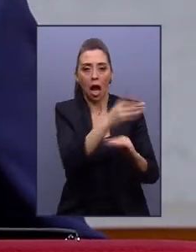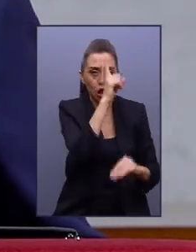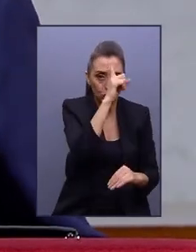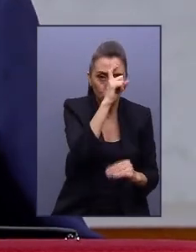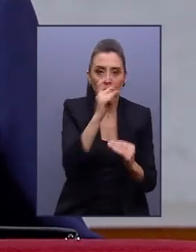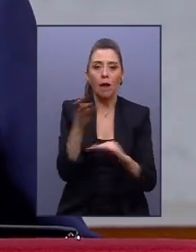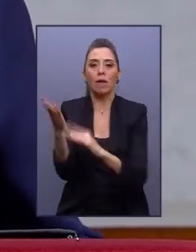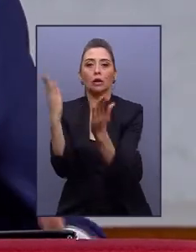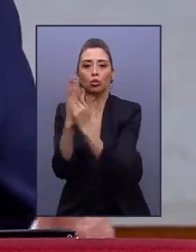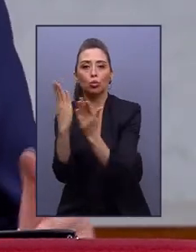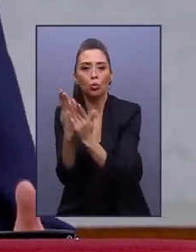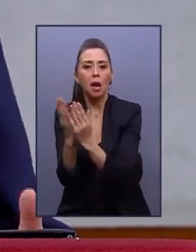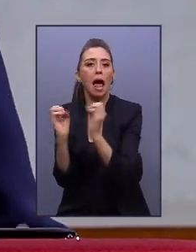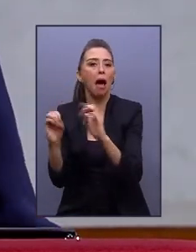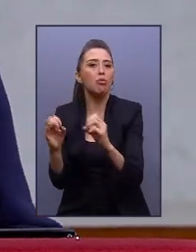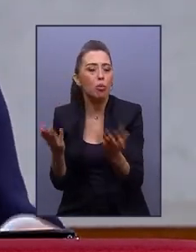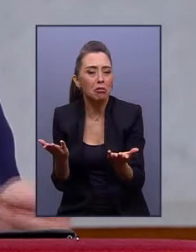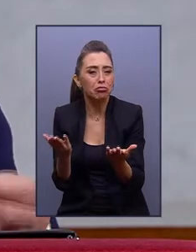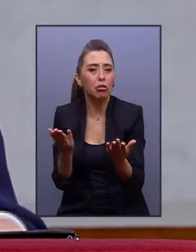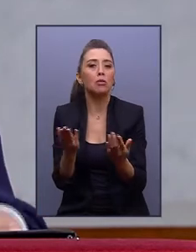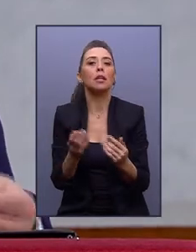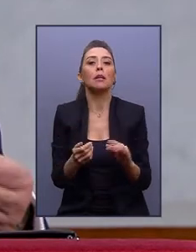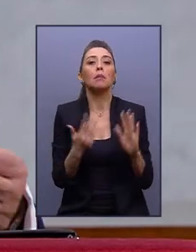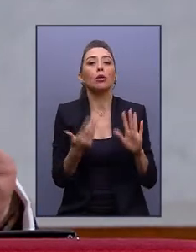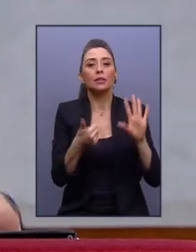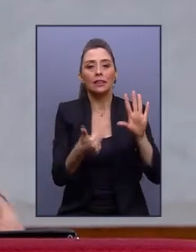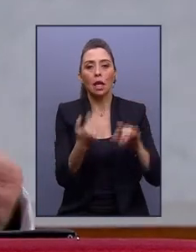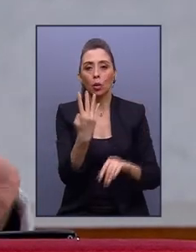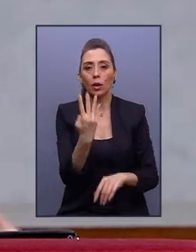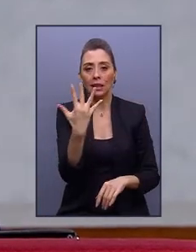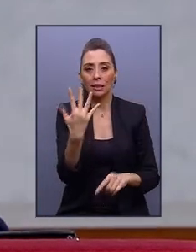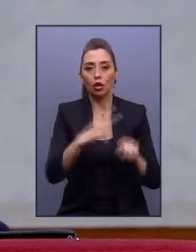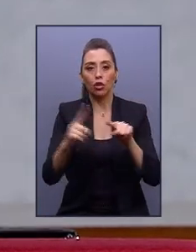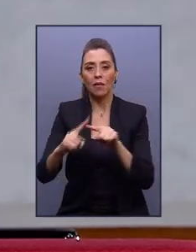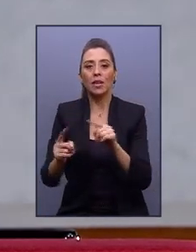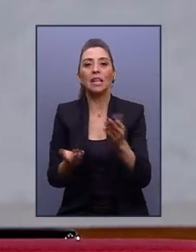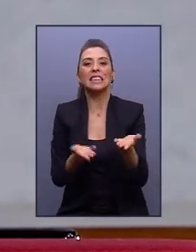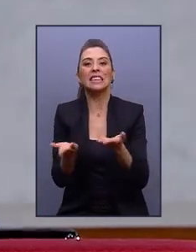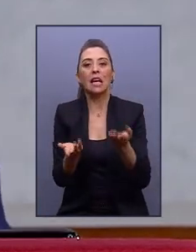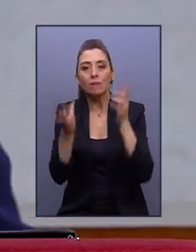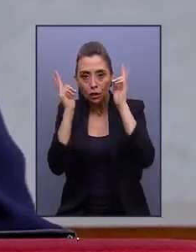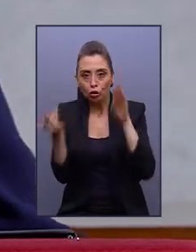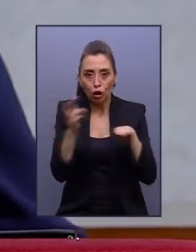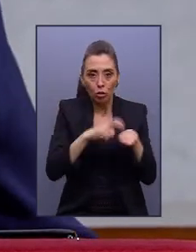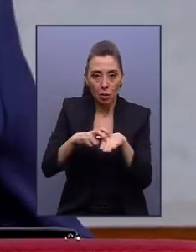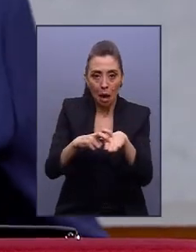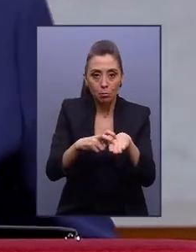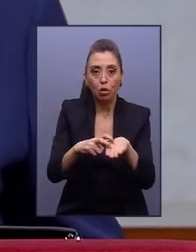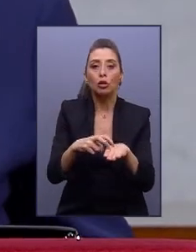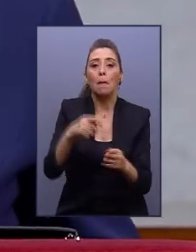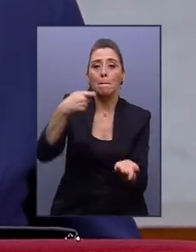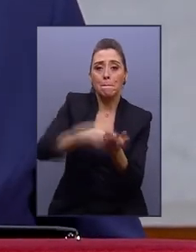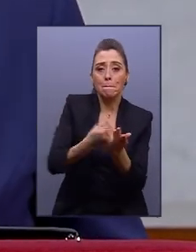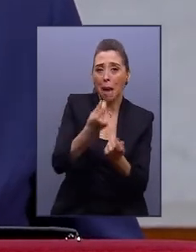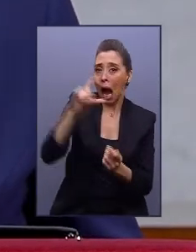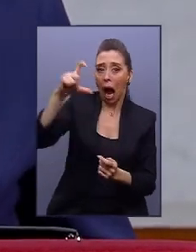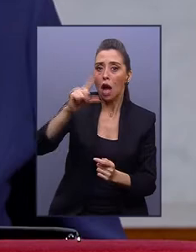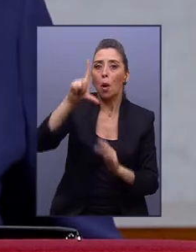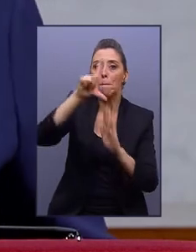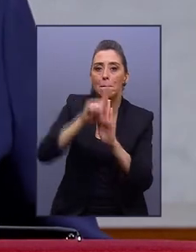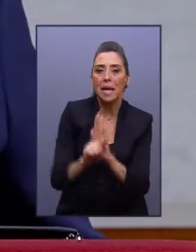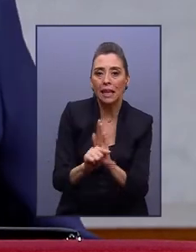de educación, gracias a algunos de los 645 servicios de transporte con tarifas rebajadas disponibles,